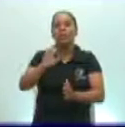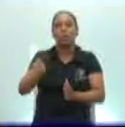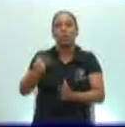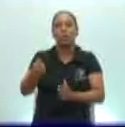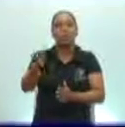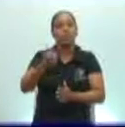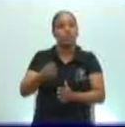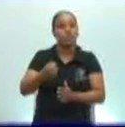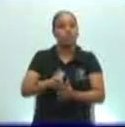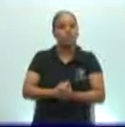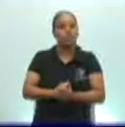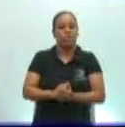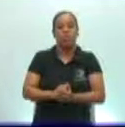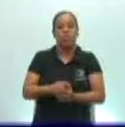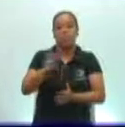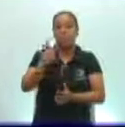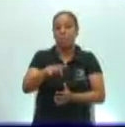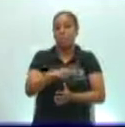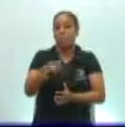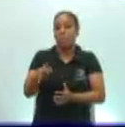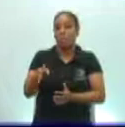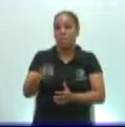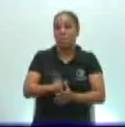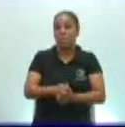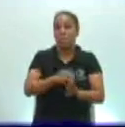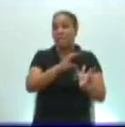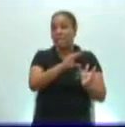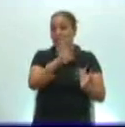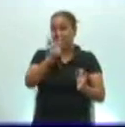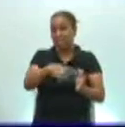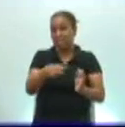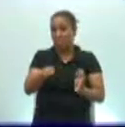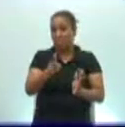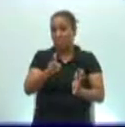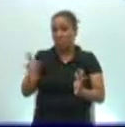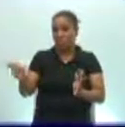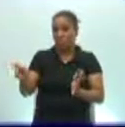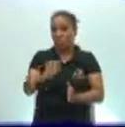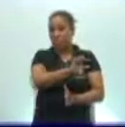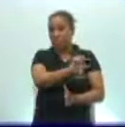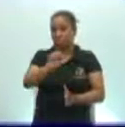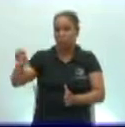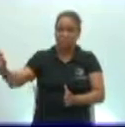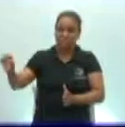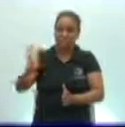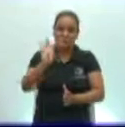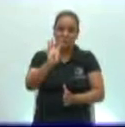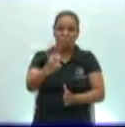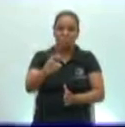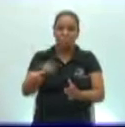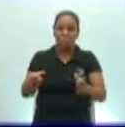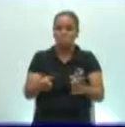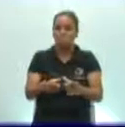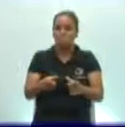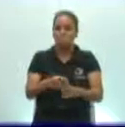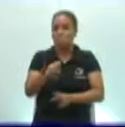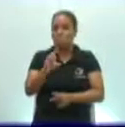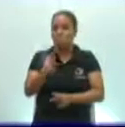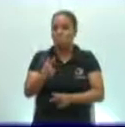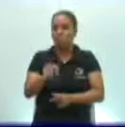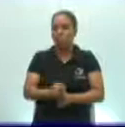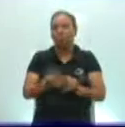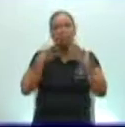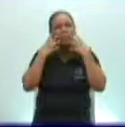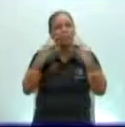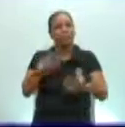estoy mostrando, tienen 4 niveles de energía. Fíjense la importancia que tiene conocer la